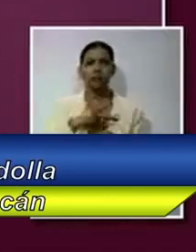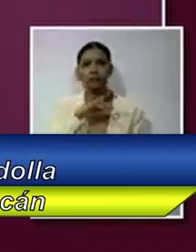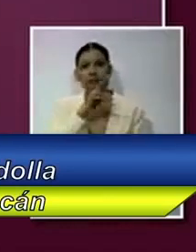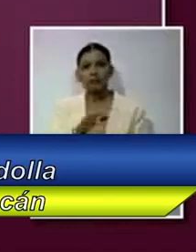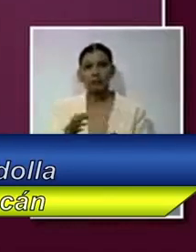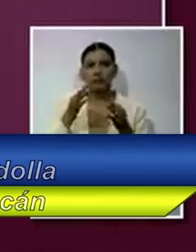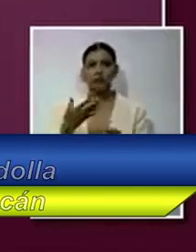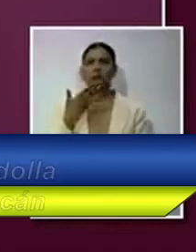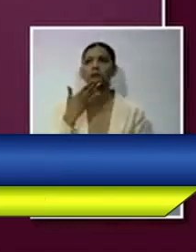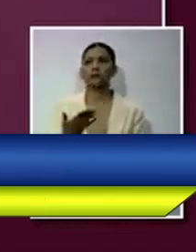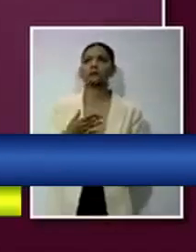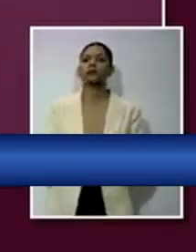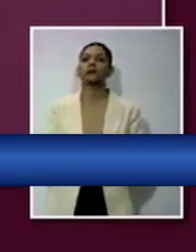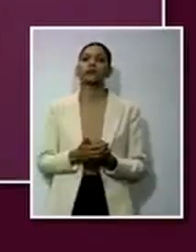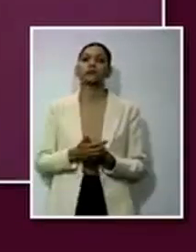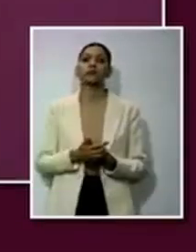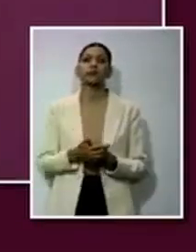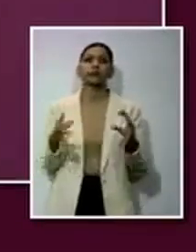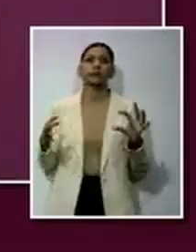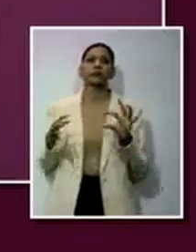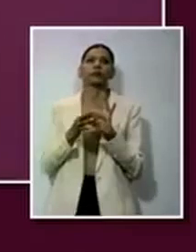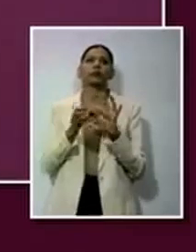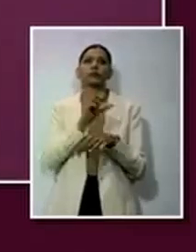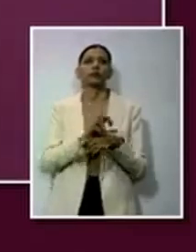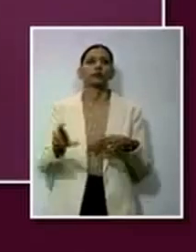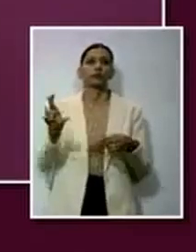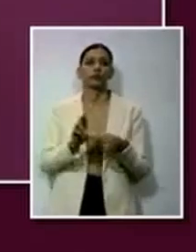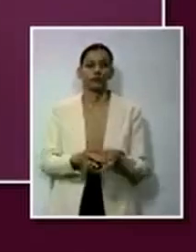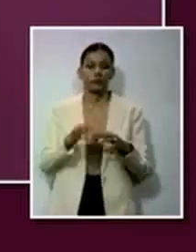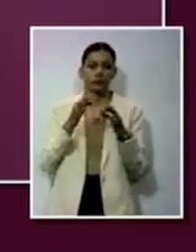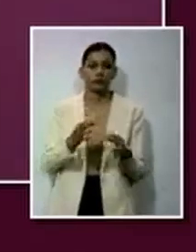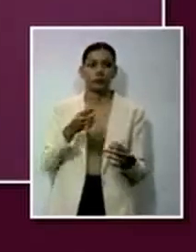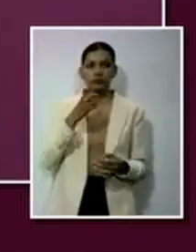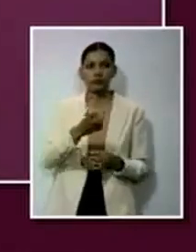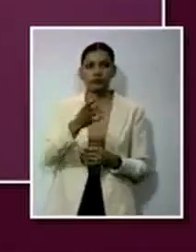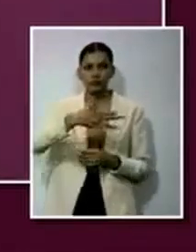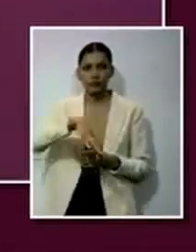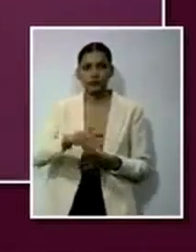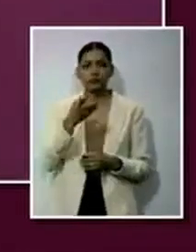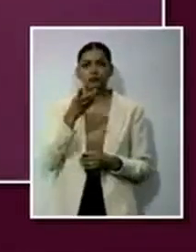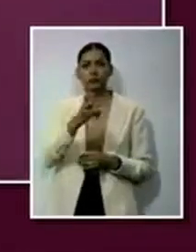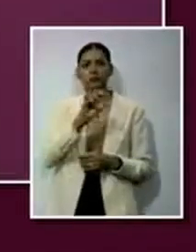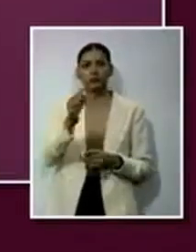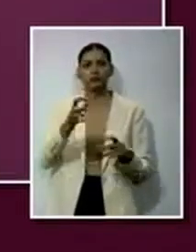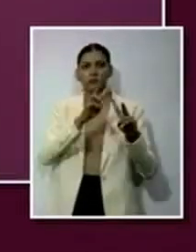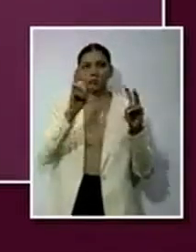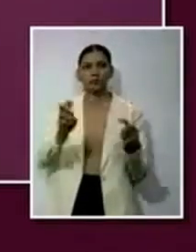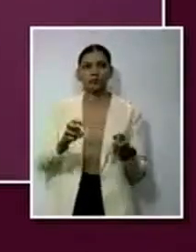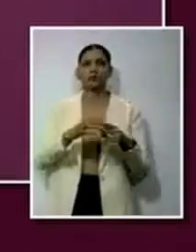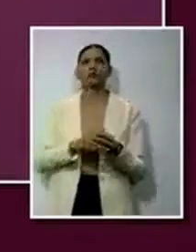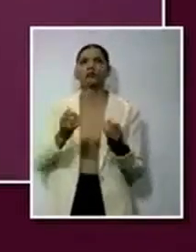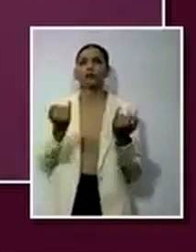muy efectivos, donde estrechemos la coordinación. Eso es lo que se está buscando. A la par, refirió que el Ayuntamiento